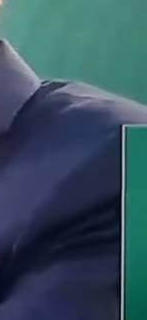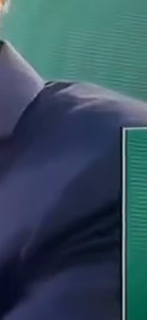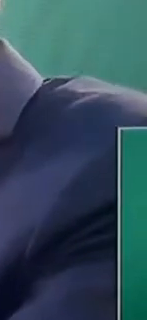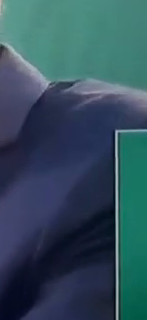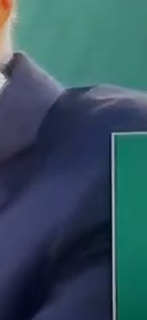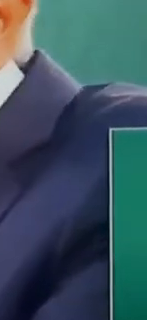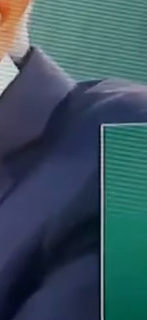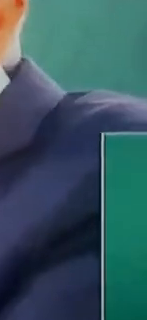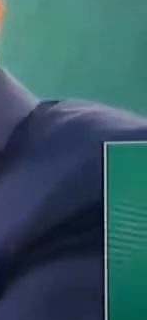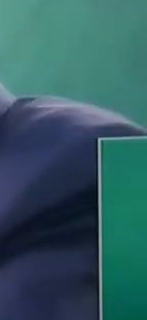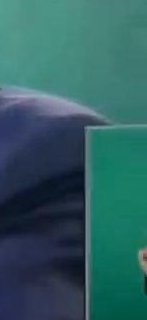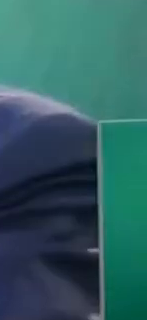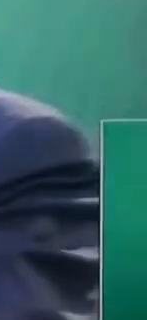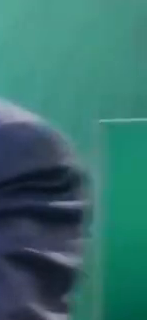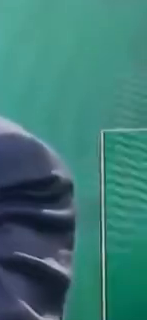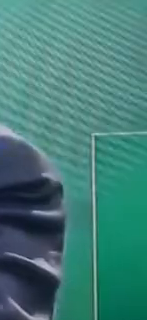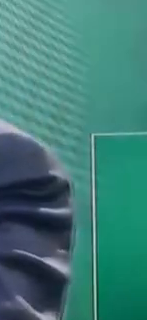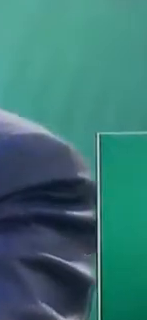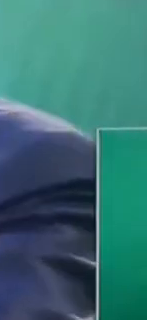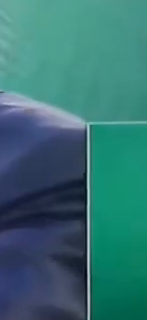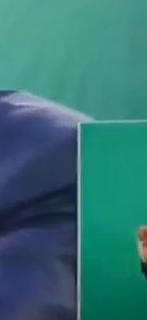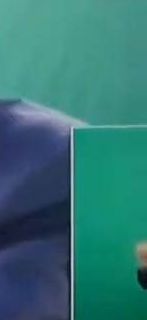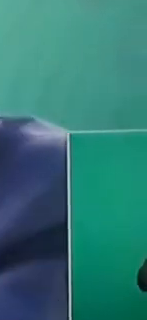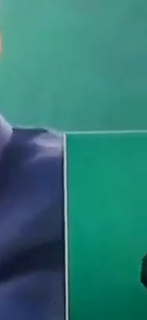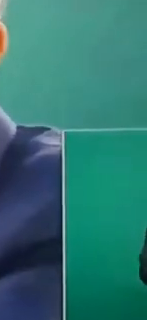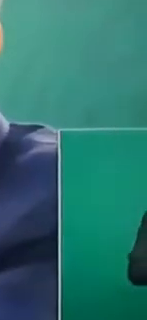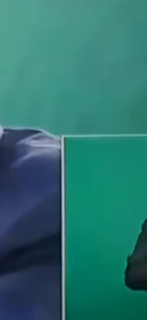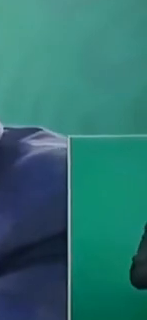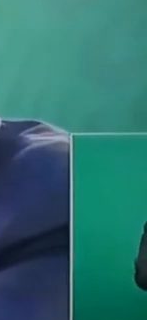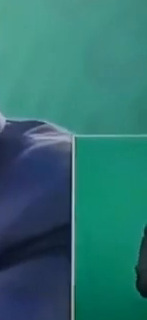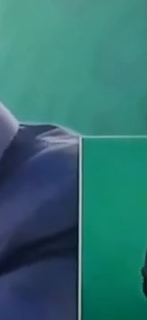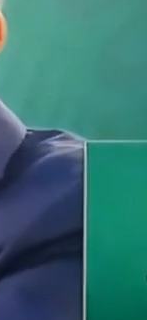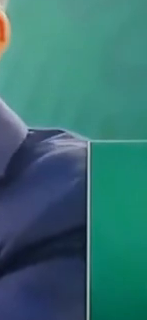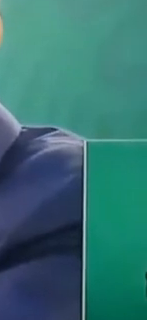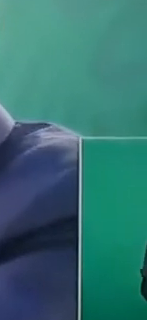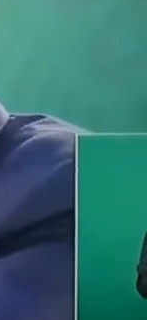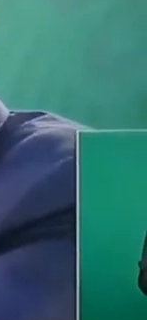No es lo mismo que lo mismo.